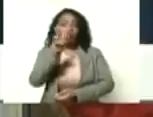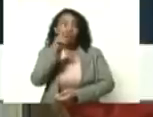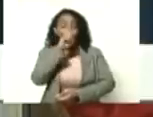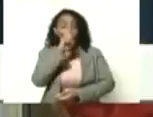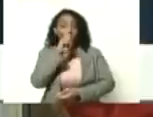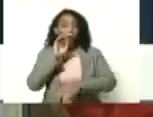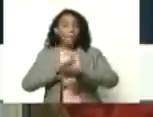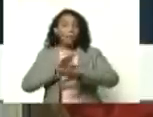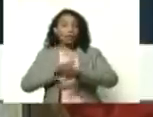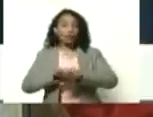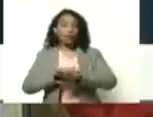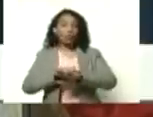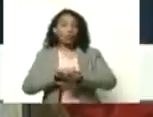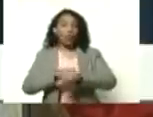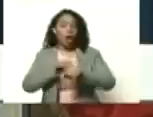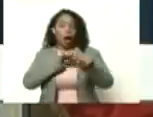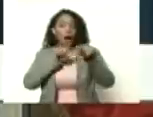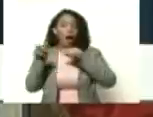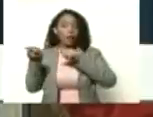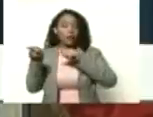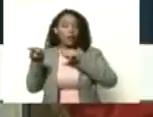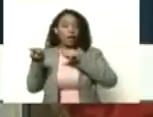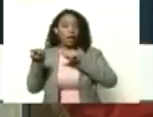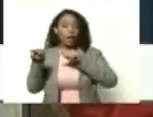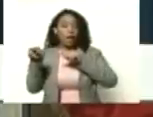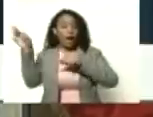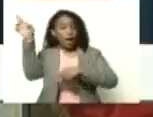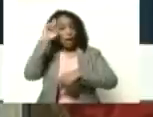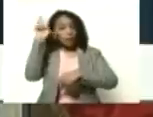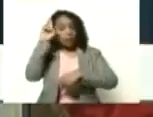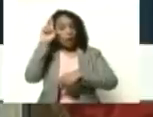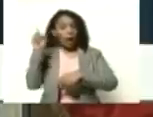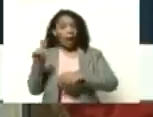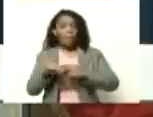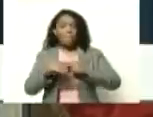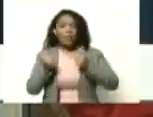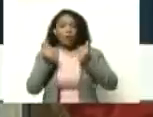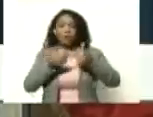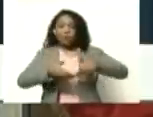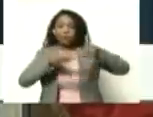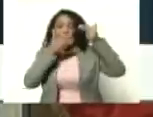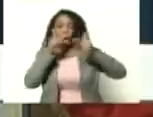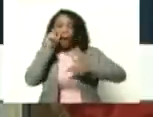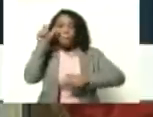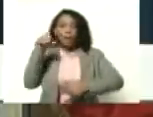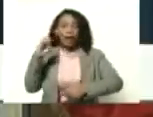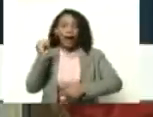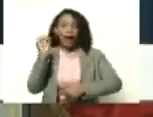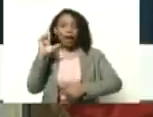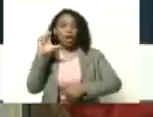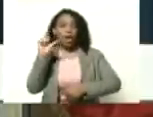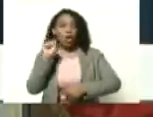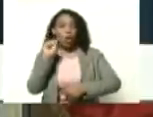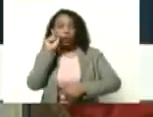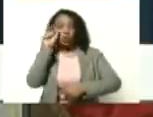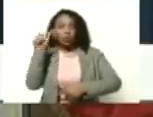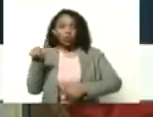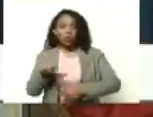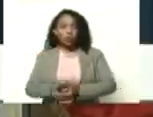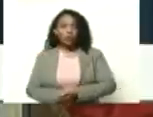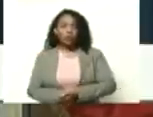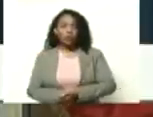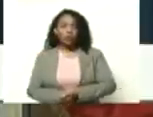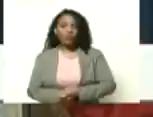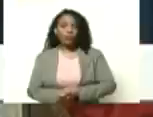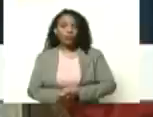hecho esa era la razón por la cual había desaparecido carlos lanz en tal